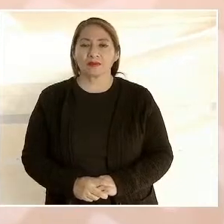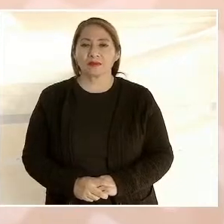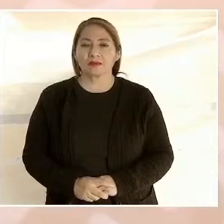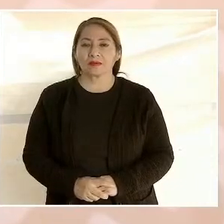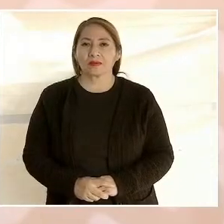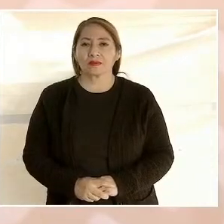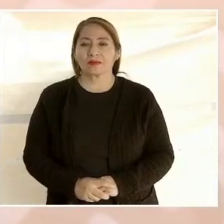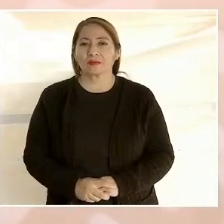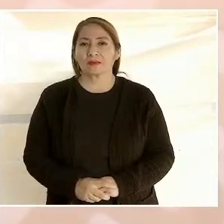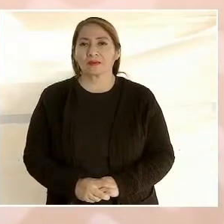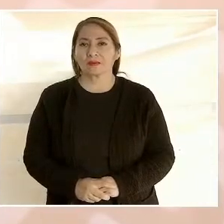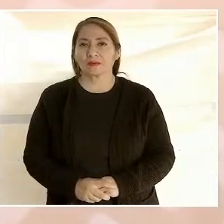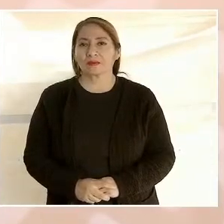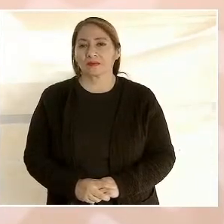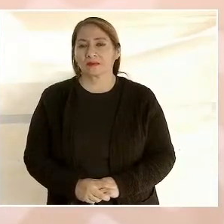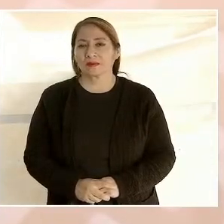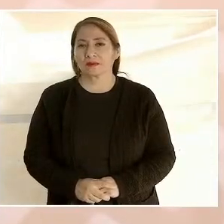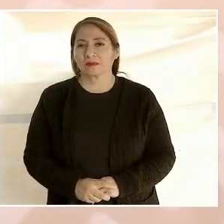de Zaragoza.